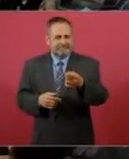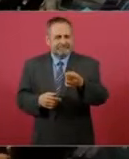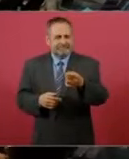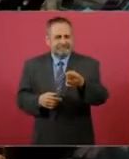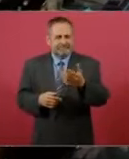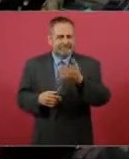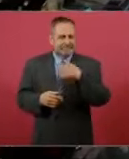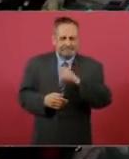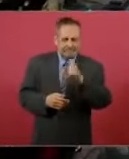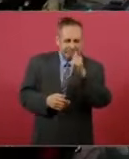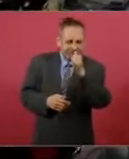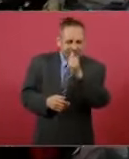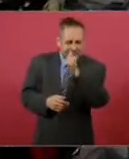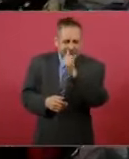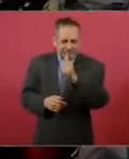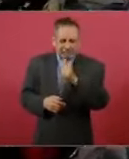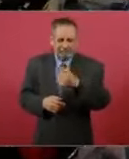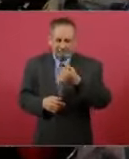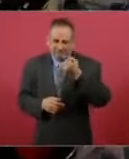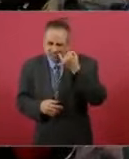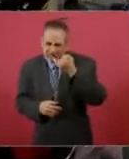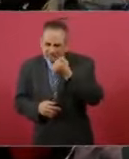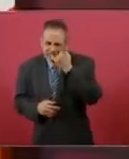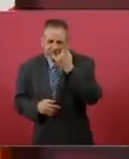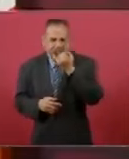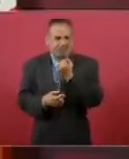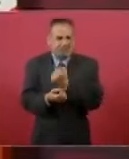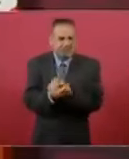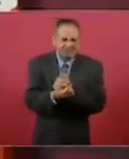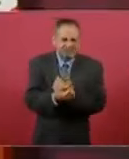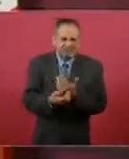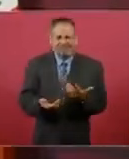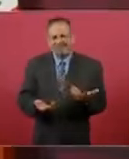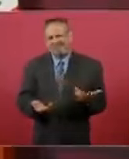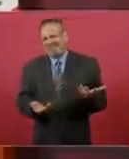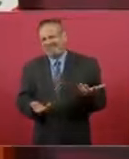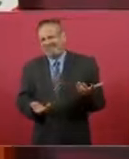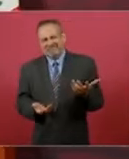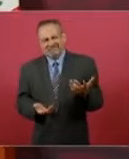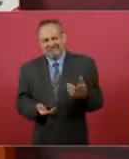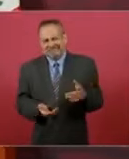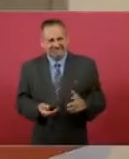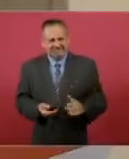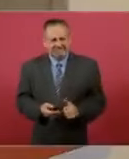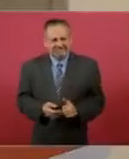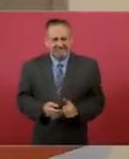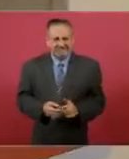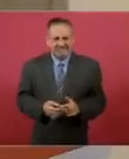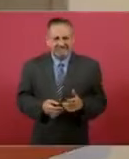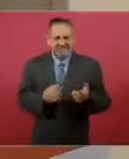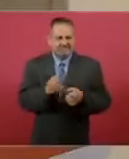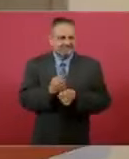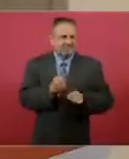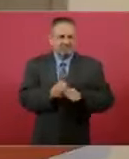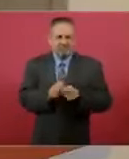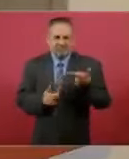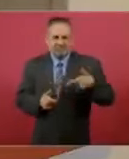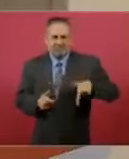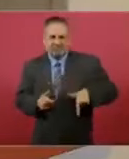mis tachas y el calibre